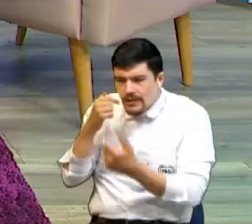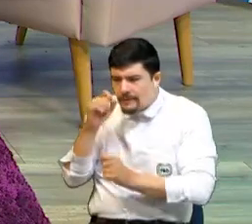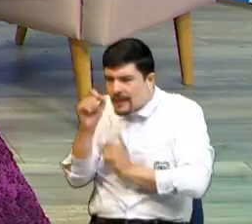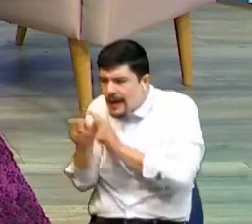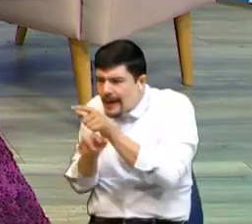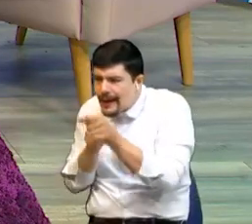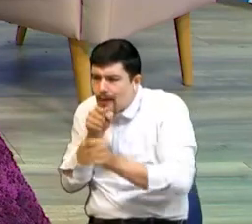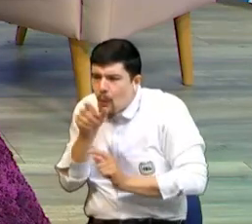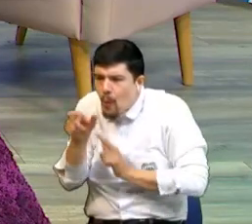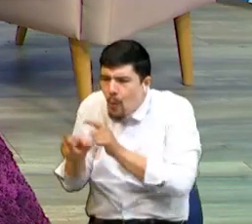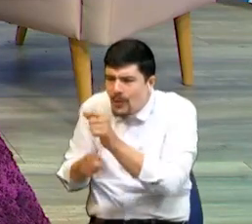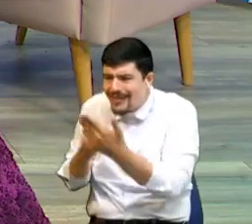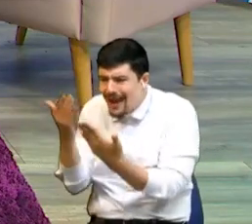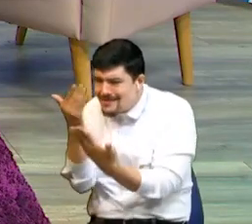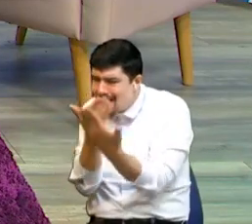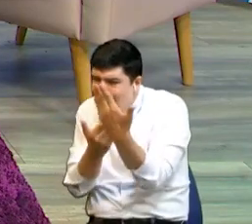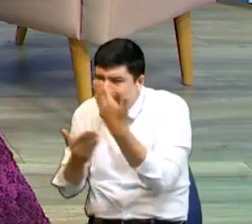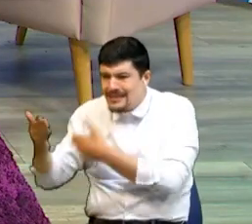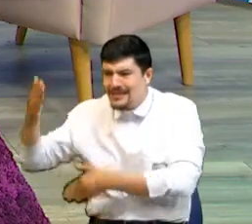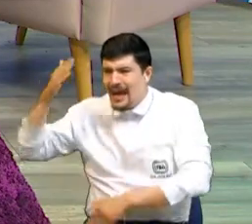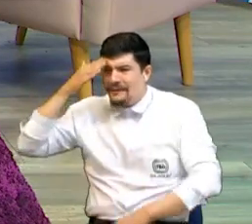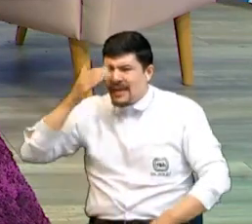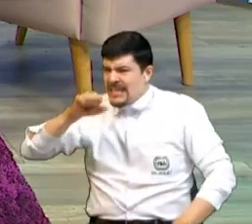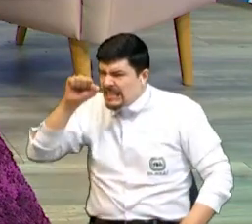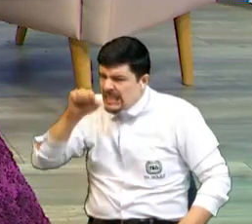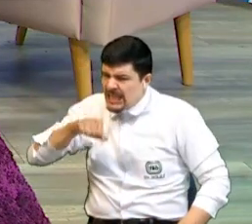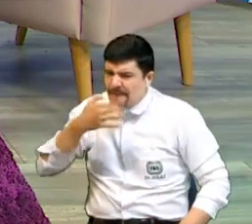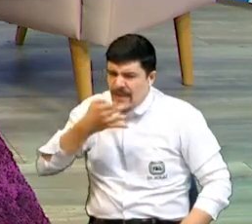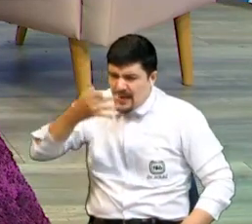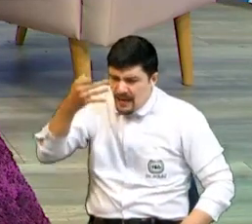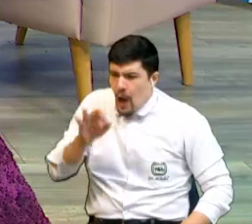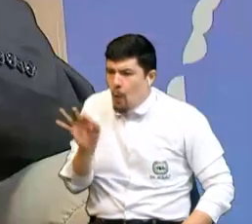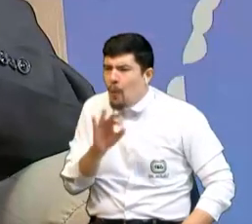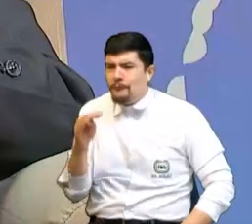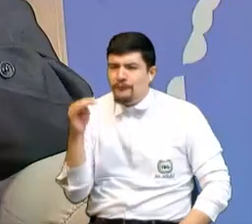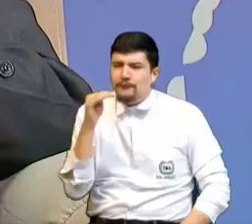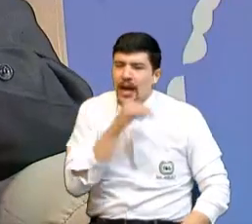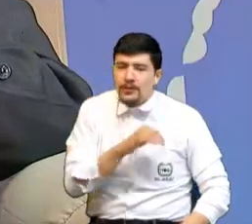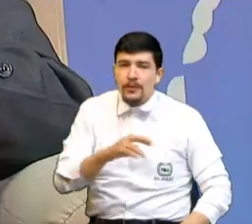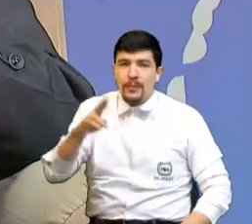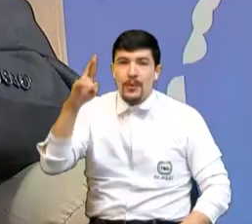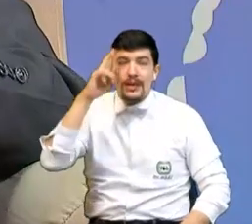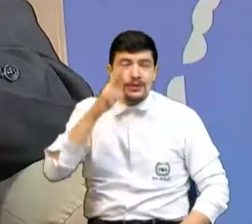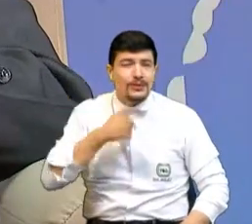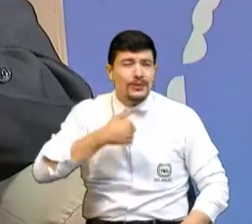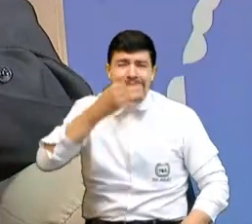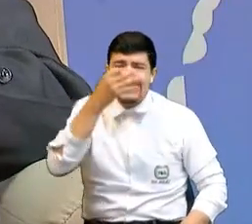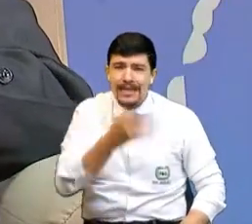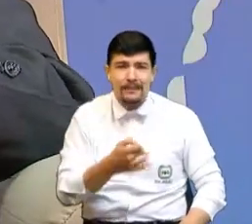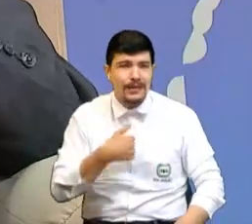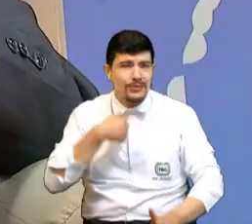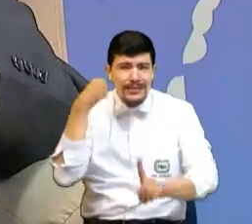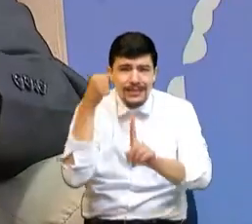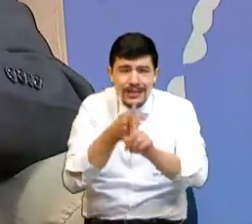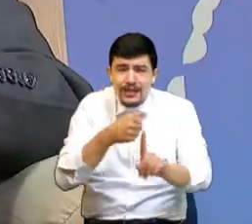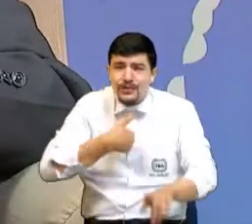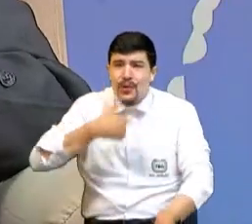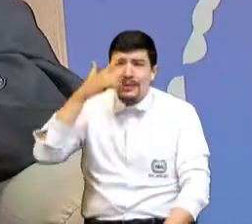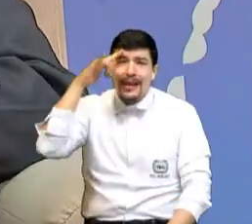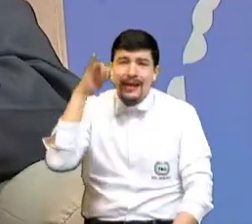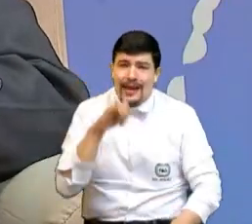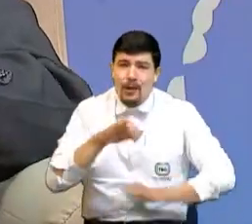menor y que le puedan hacer su valoración. Por ello yo he insistido, para mí, en mi concepto, creo que la